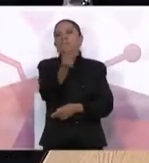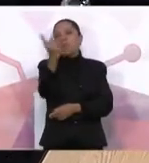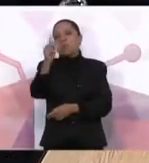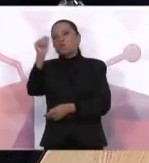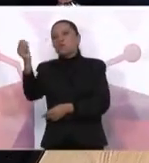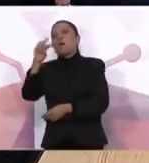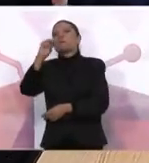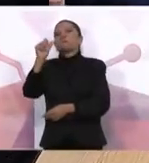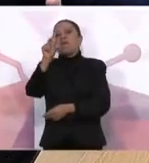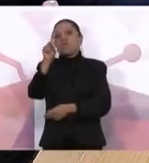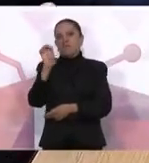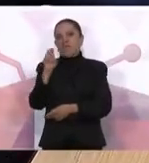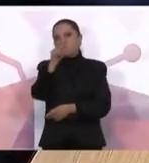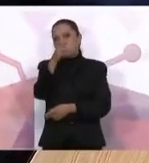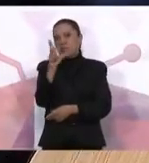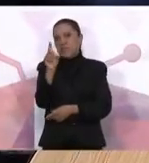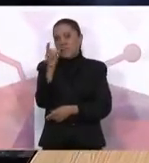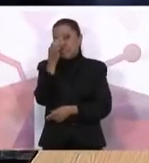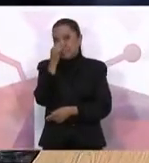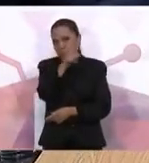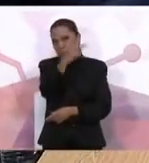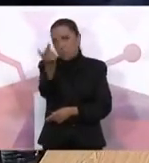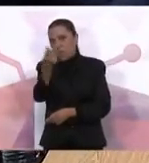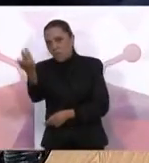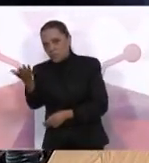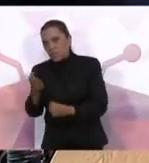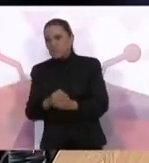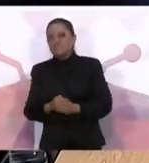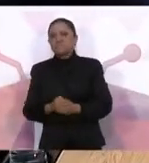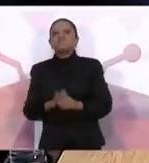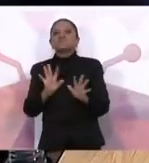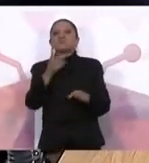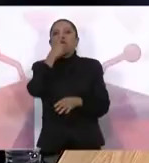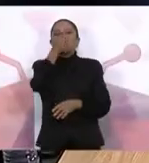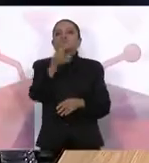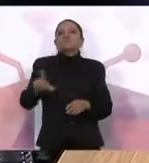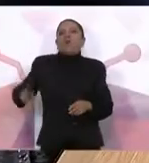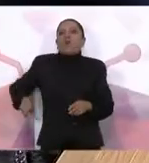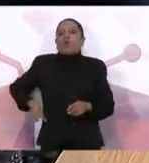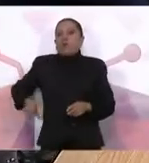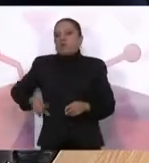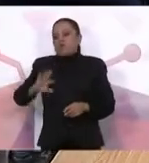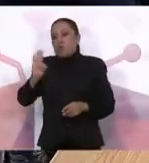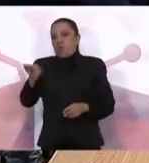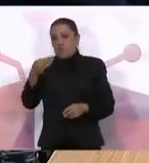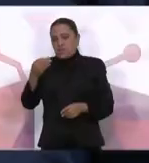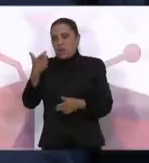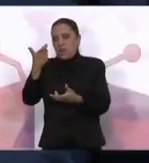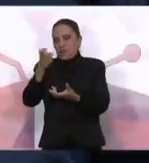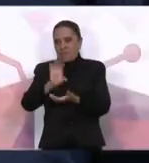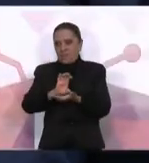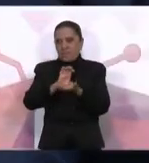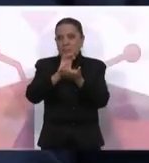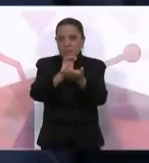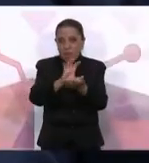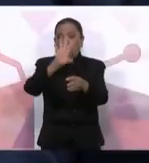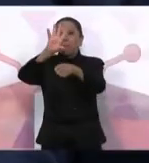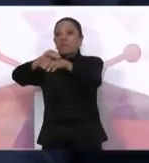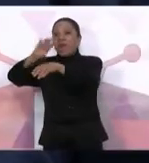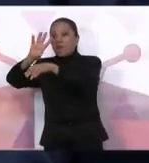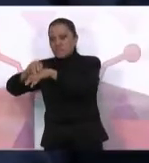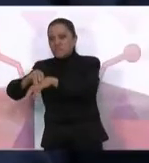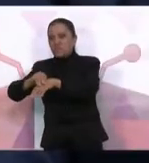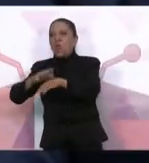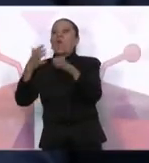30 segundos para la formulación el gobierno federal entregó concesiones a empresas extranjeras para